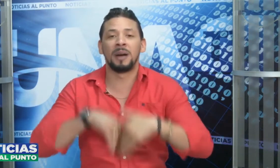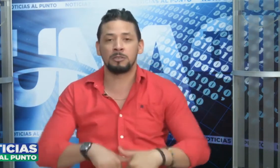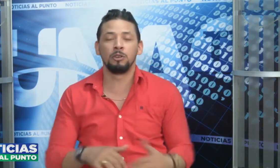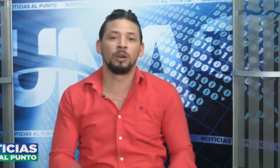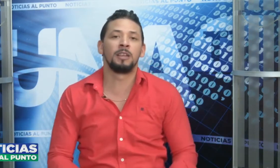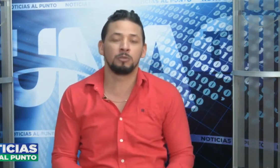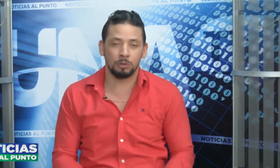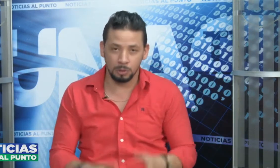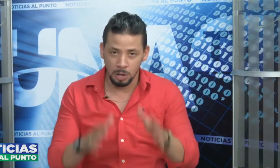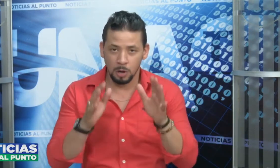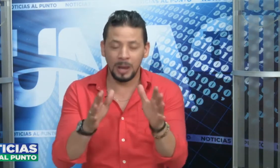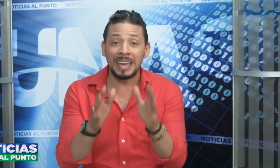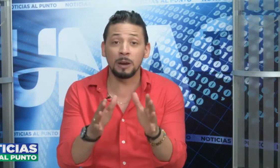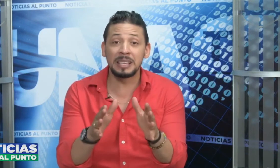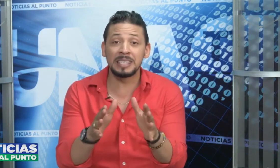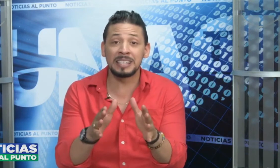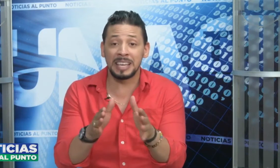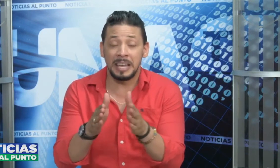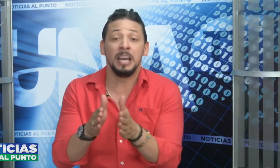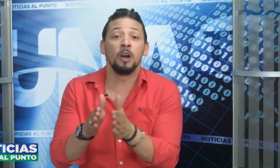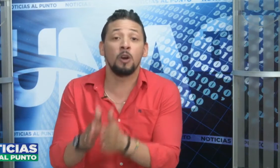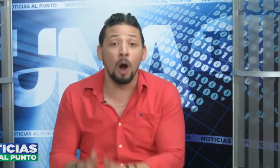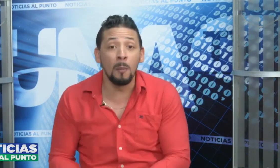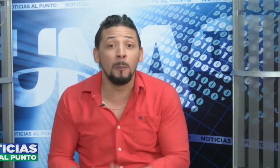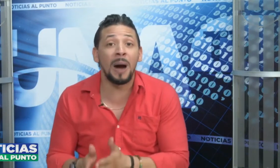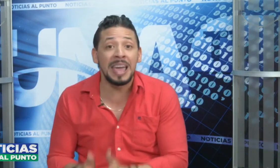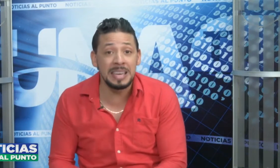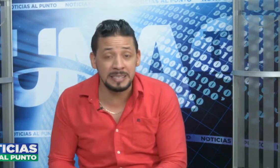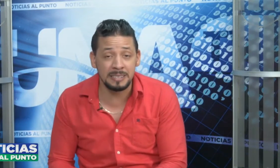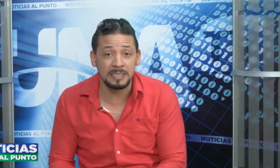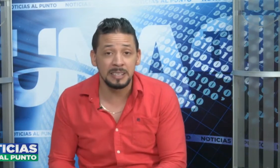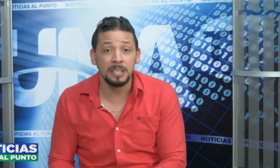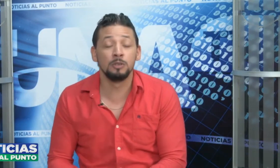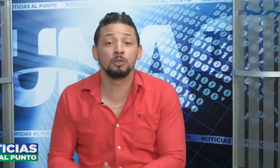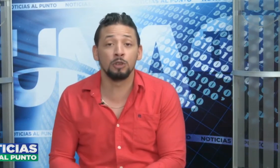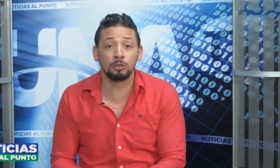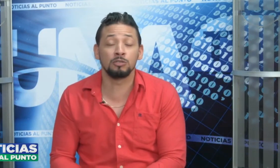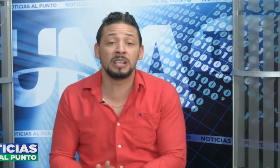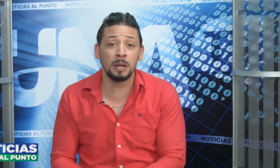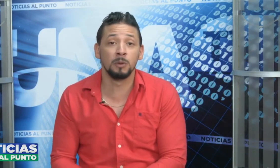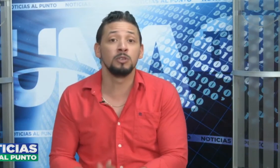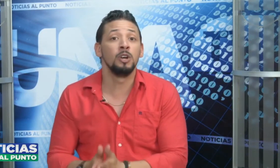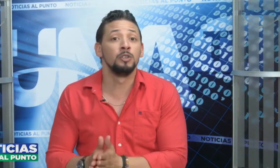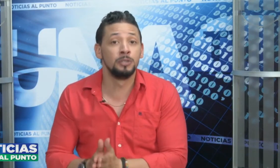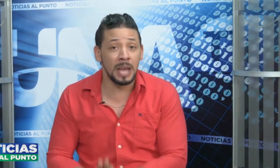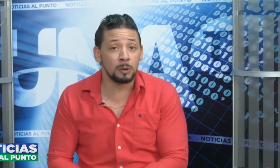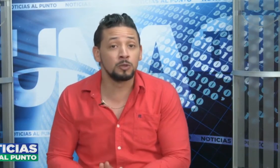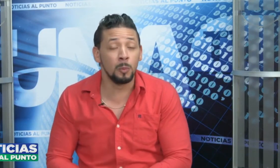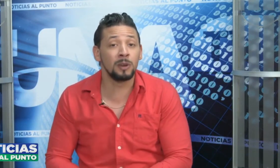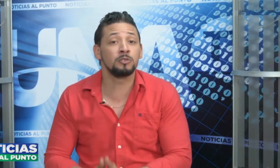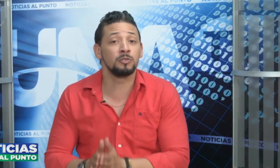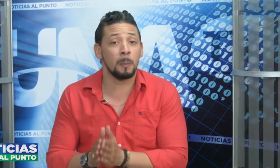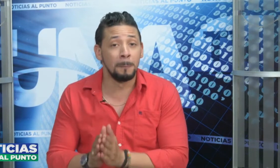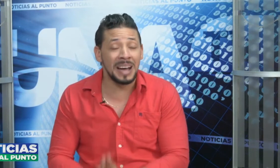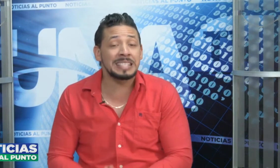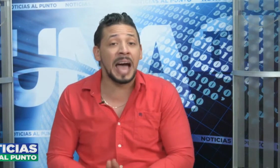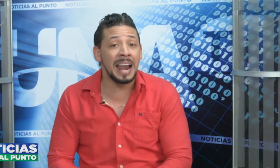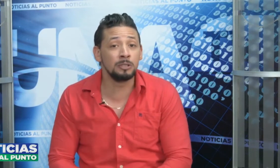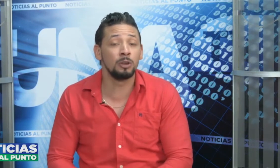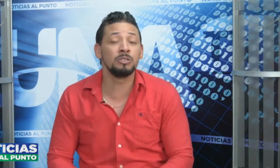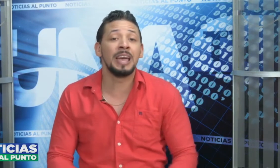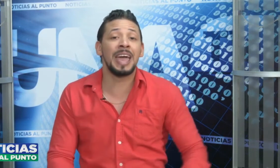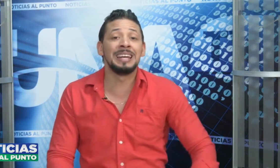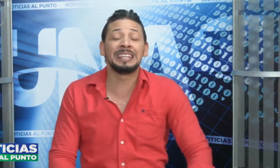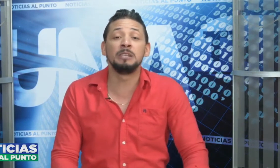en comparación con la de nosotros lo que quiero decir es que como país nosotros tenemos de los números más